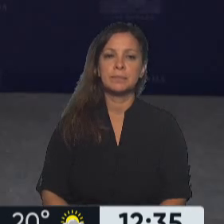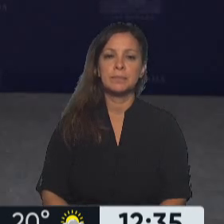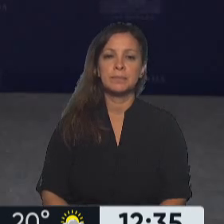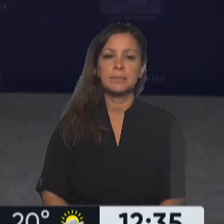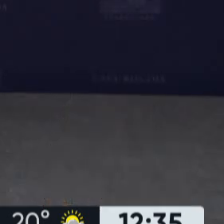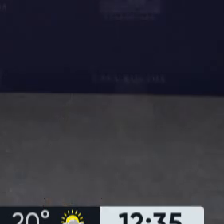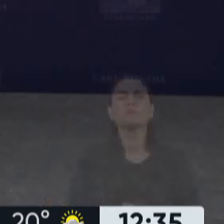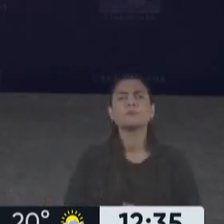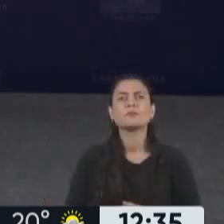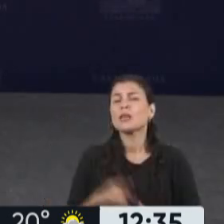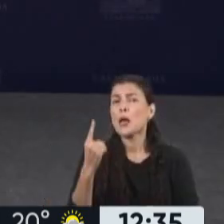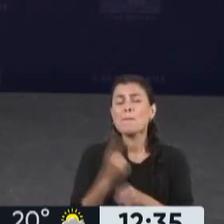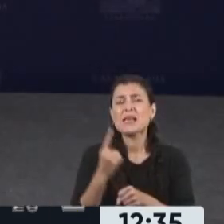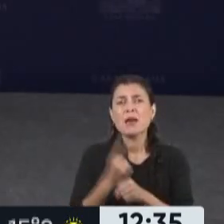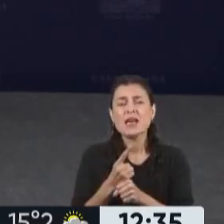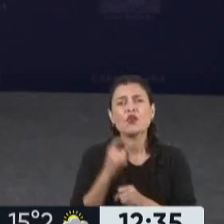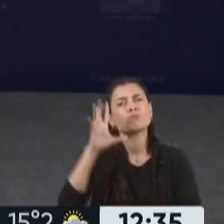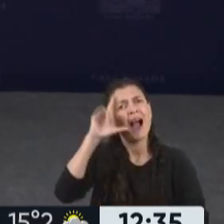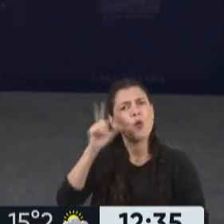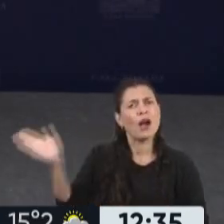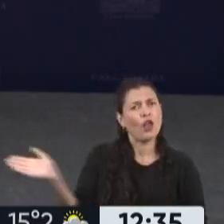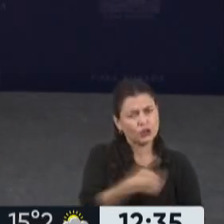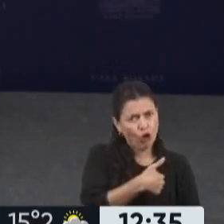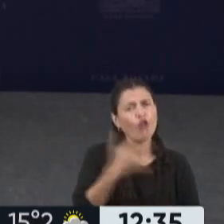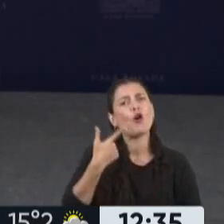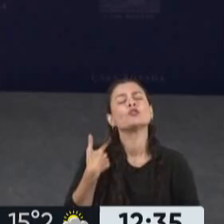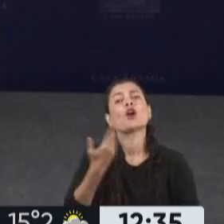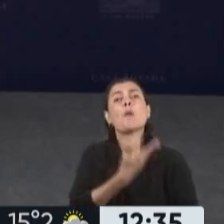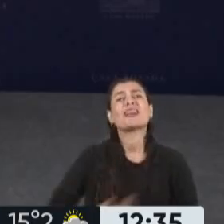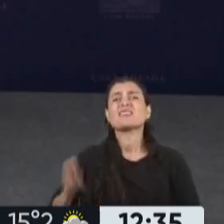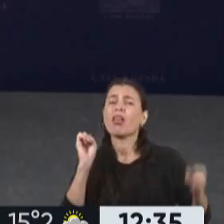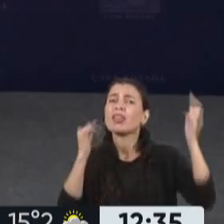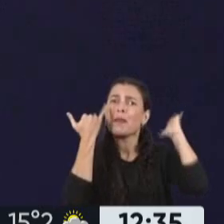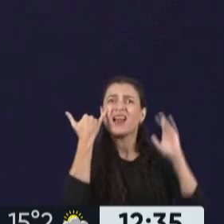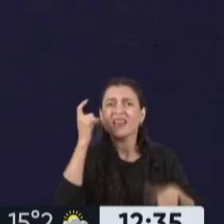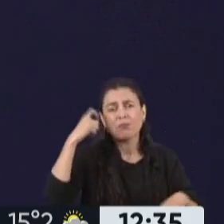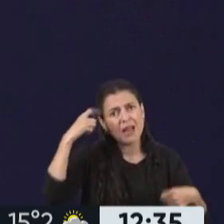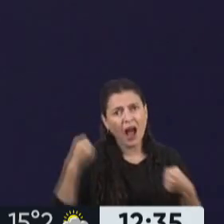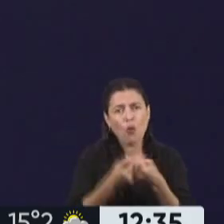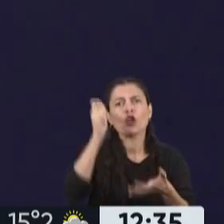Bueno, en primer lugar, recordarles que el presidente Milei firmó el decreto